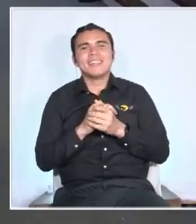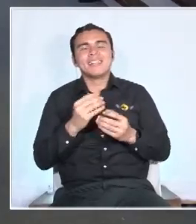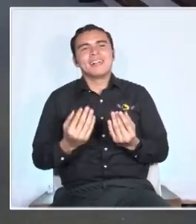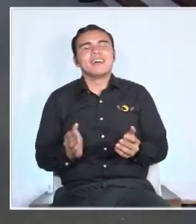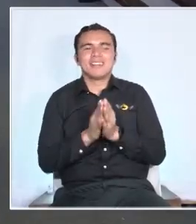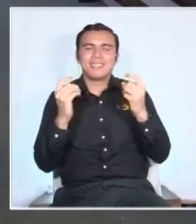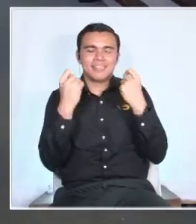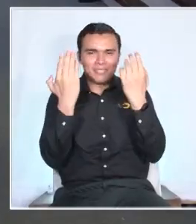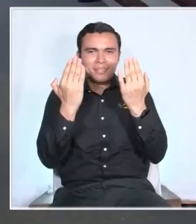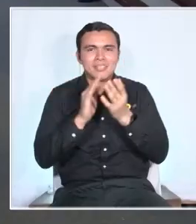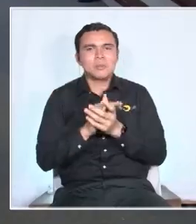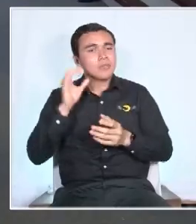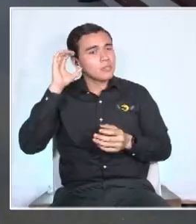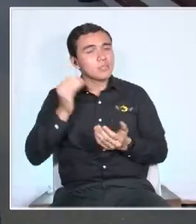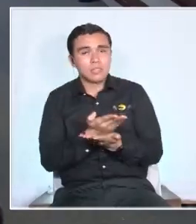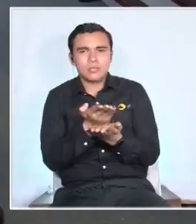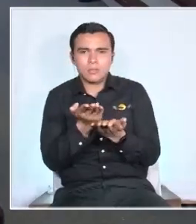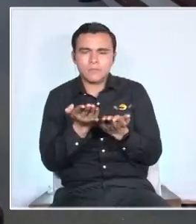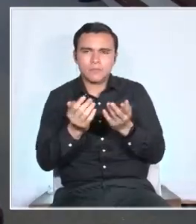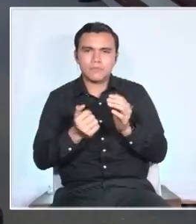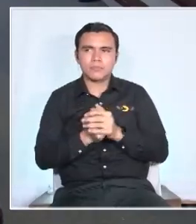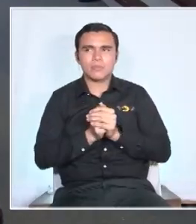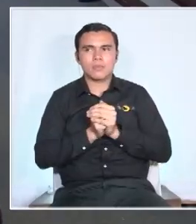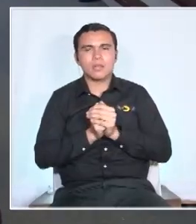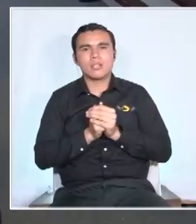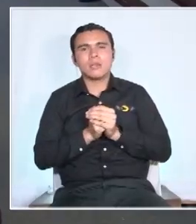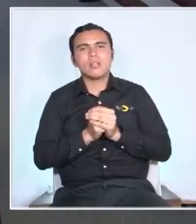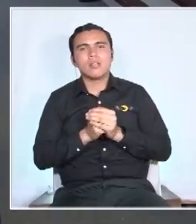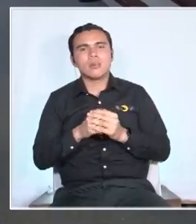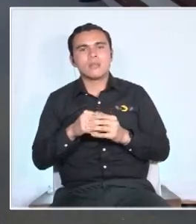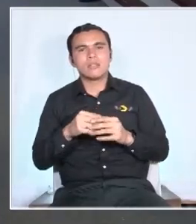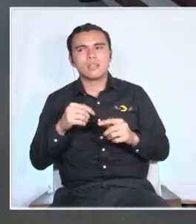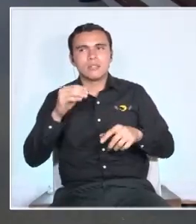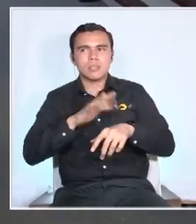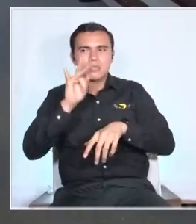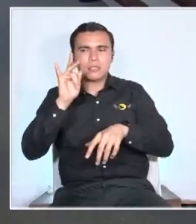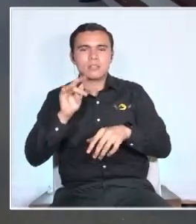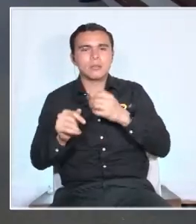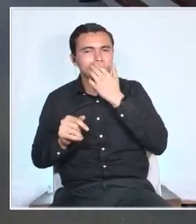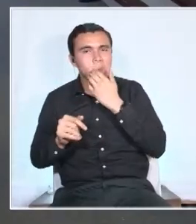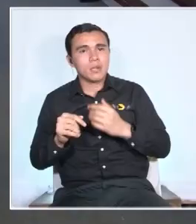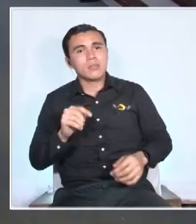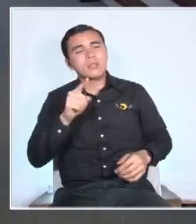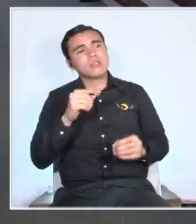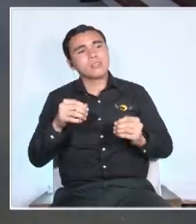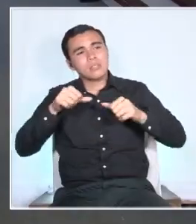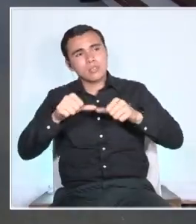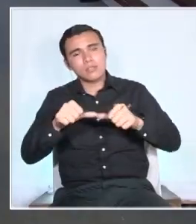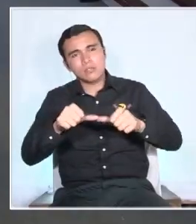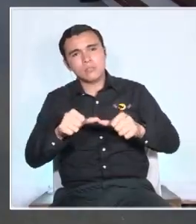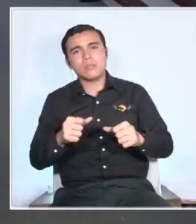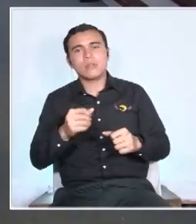Aleluya. Escucha esto. Toca a tres personas y dile: no te acostumbres al